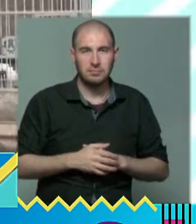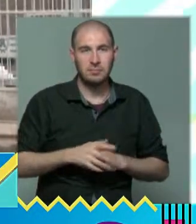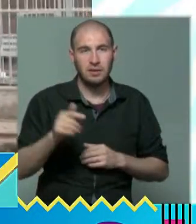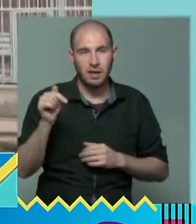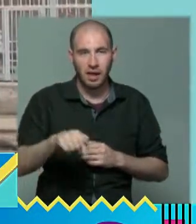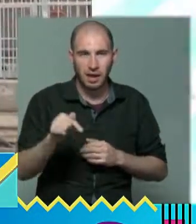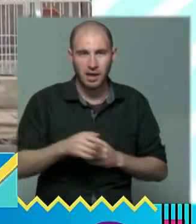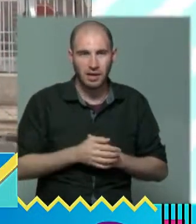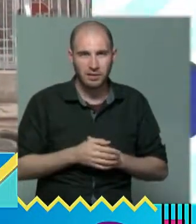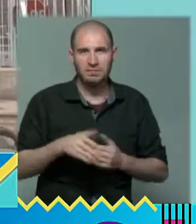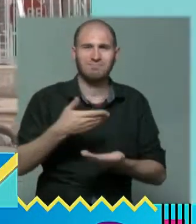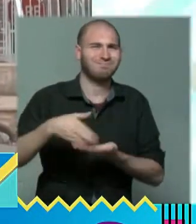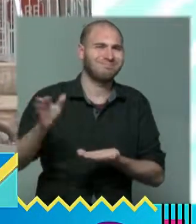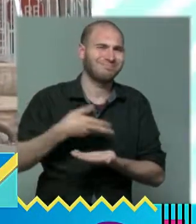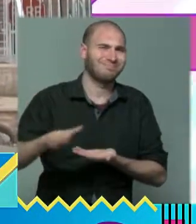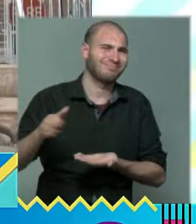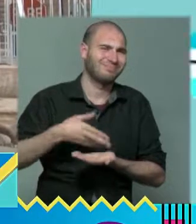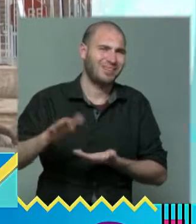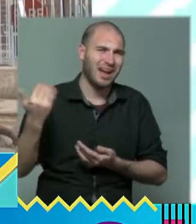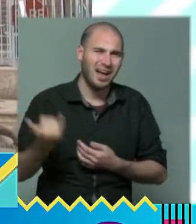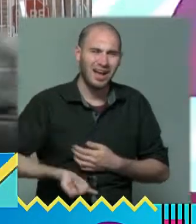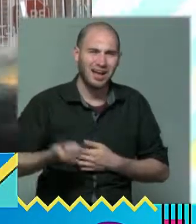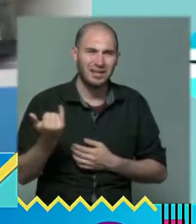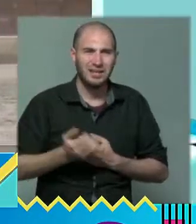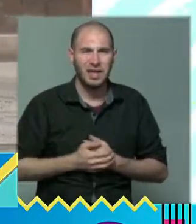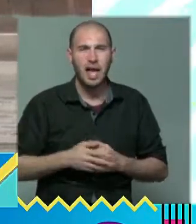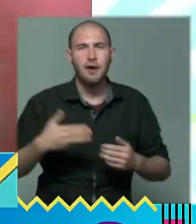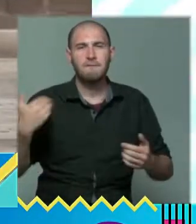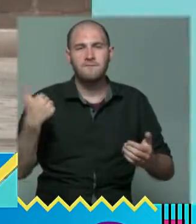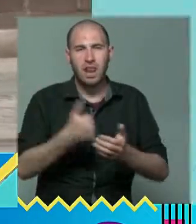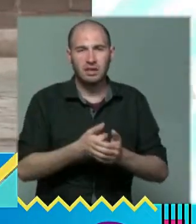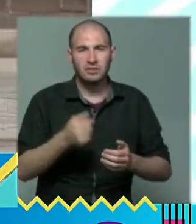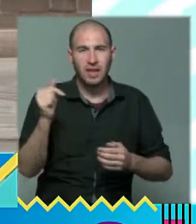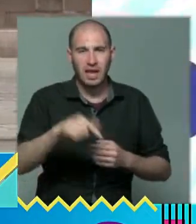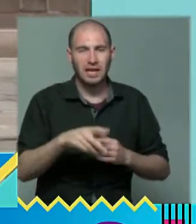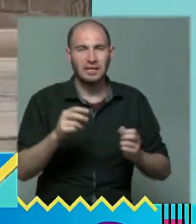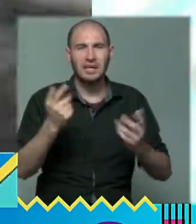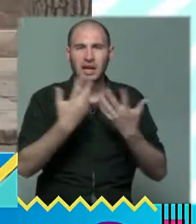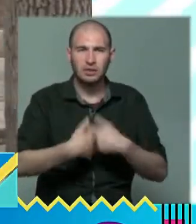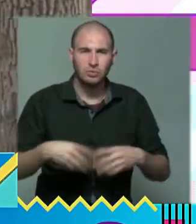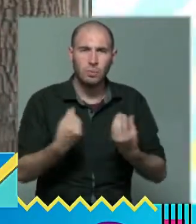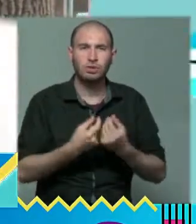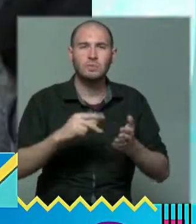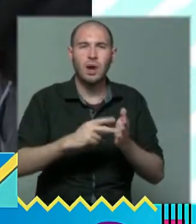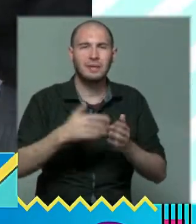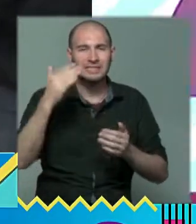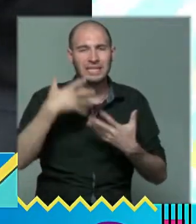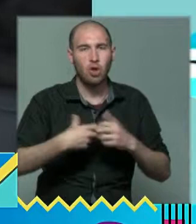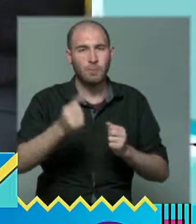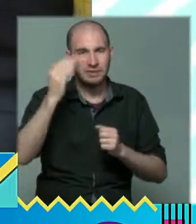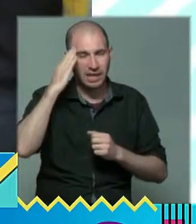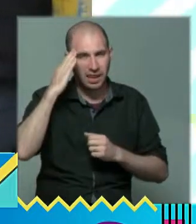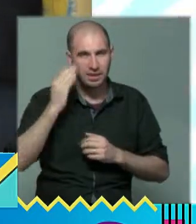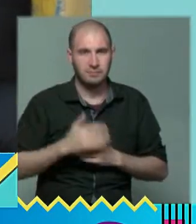una altísima discriminación. Yo creo que los casos de violación tienen mucho que ver con problemas de salud mental.